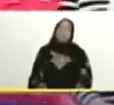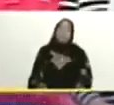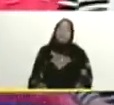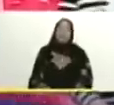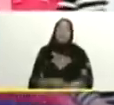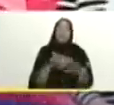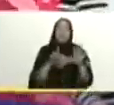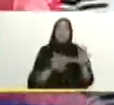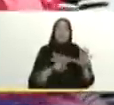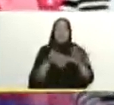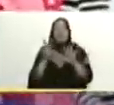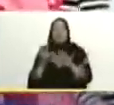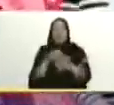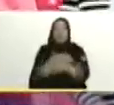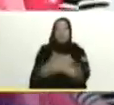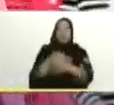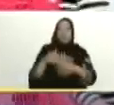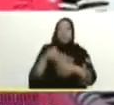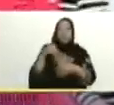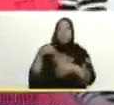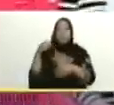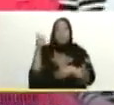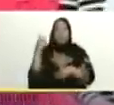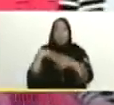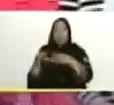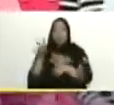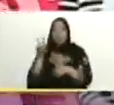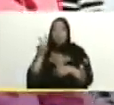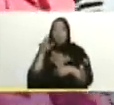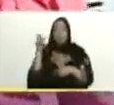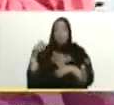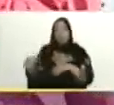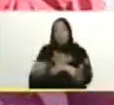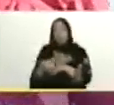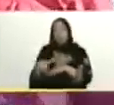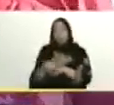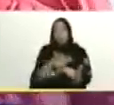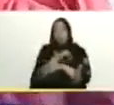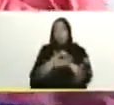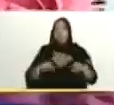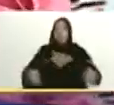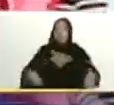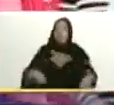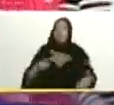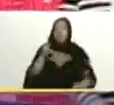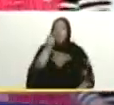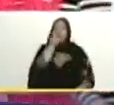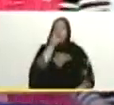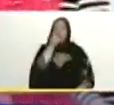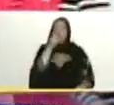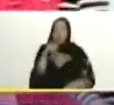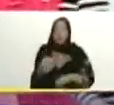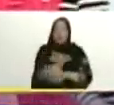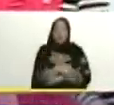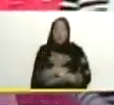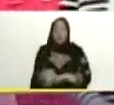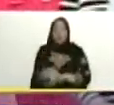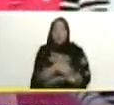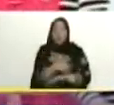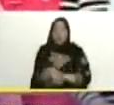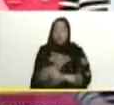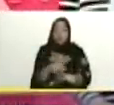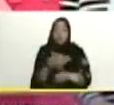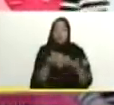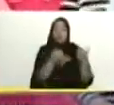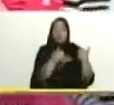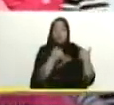de venezolanos se lanzaran a las calles, de que la Fuerza Armada se uniera al pueblo en las calles, de